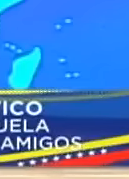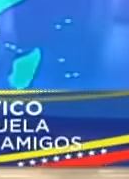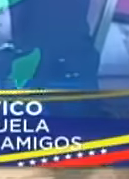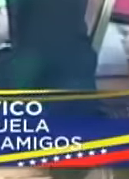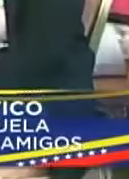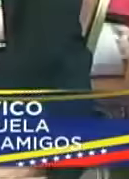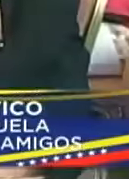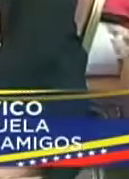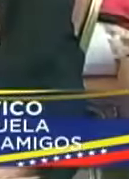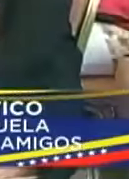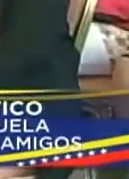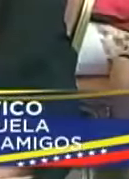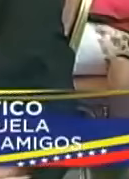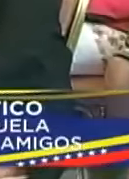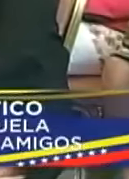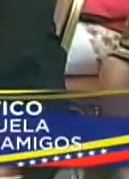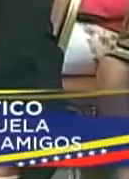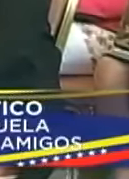negociaciones avanzan.